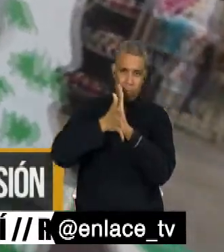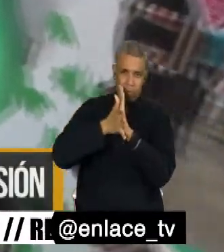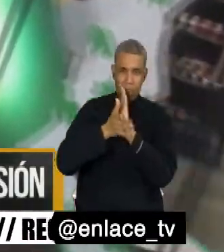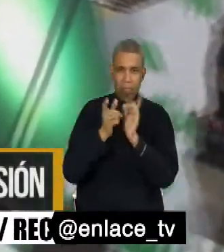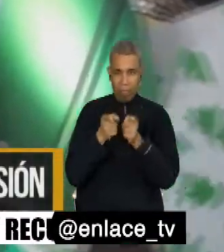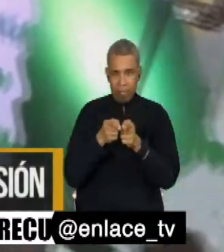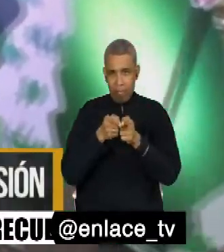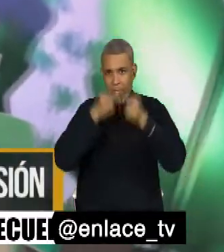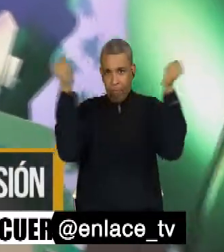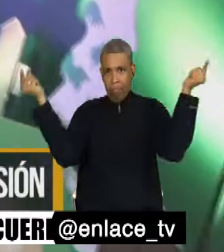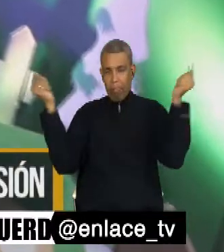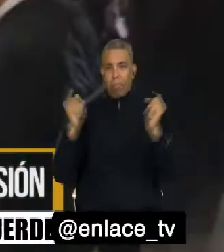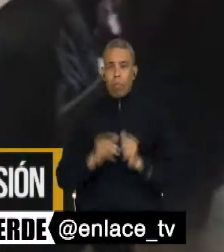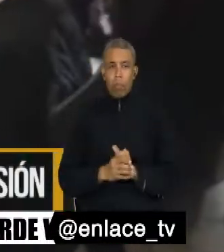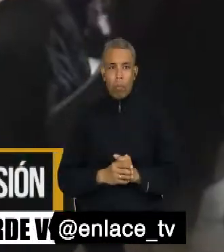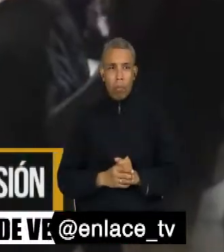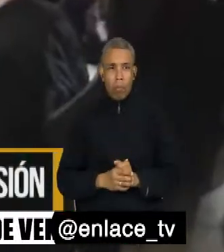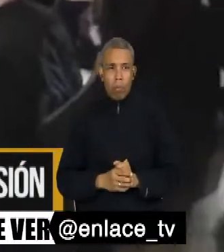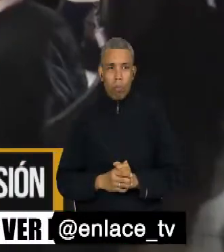fue una experiencia